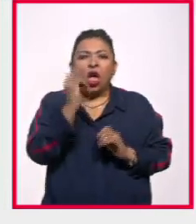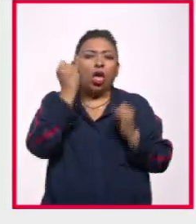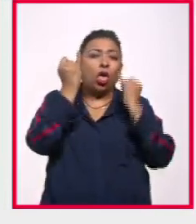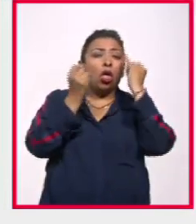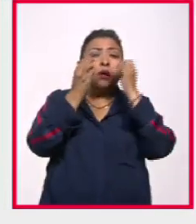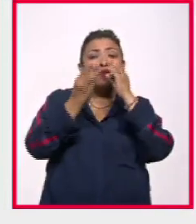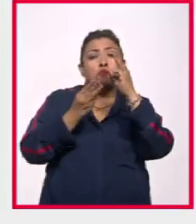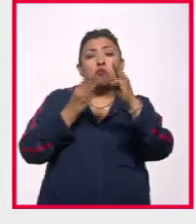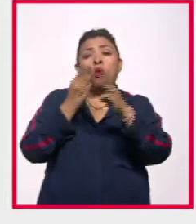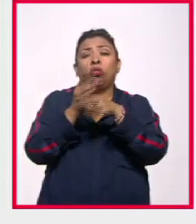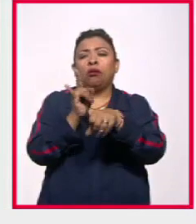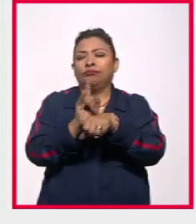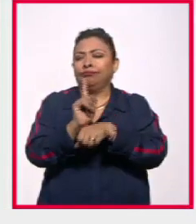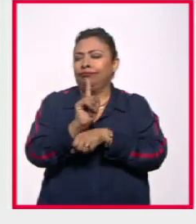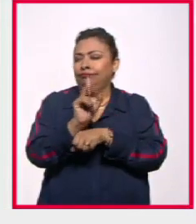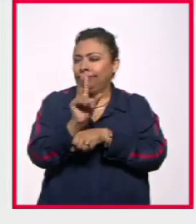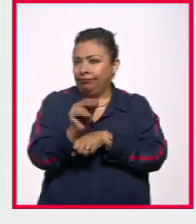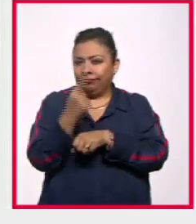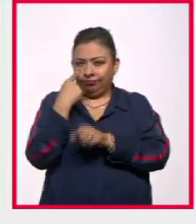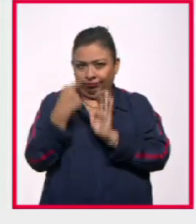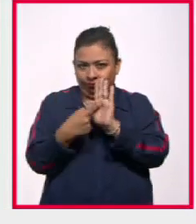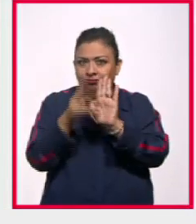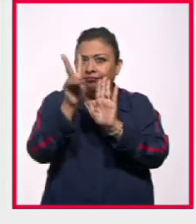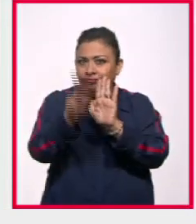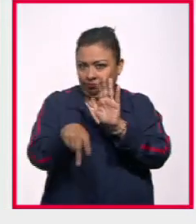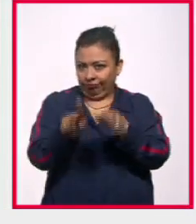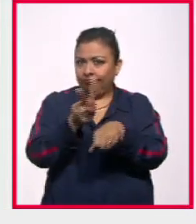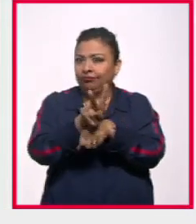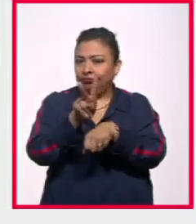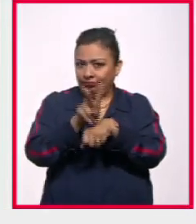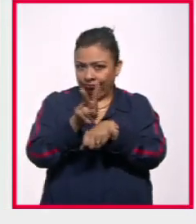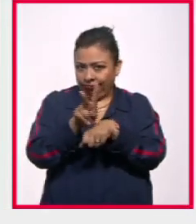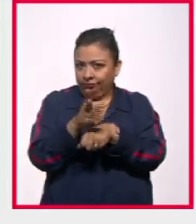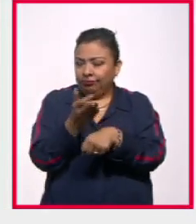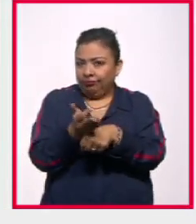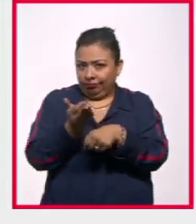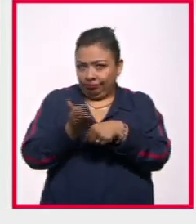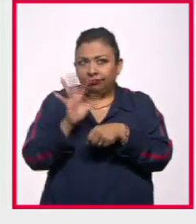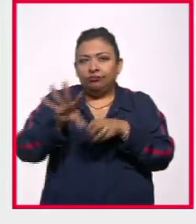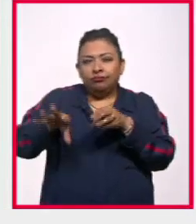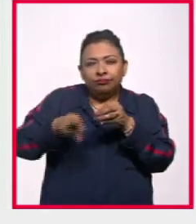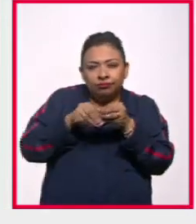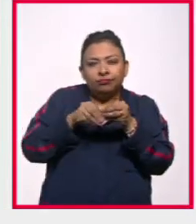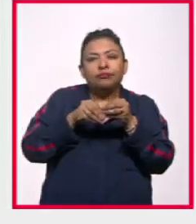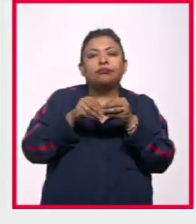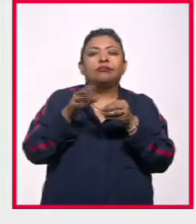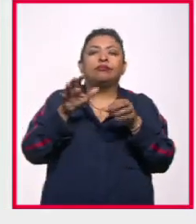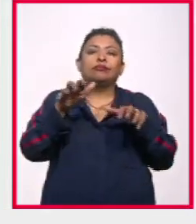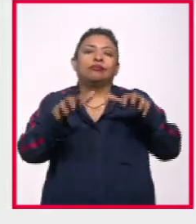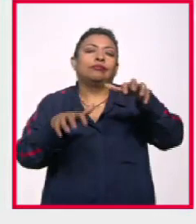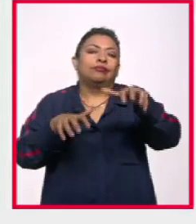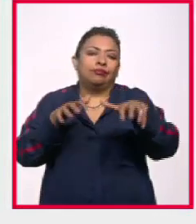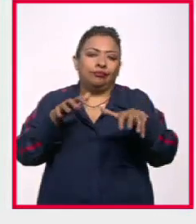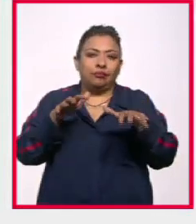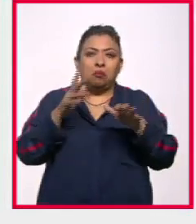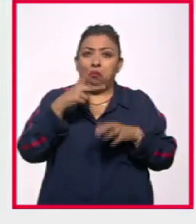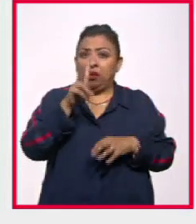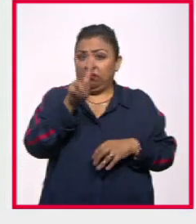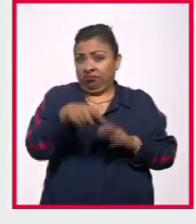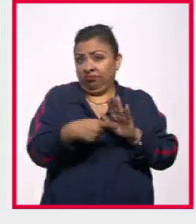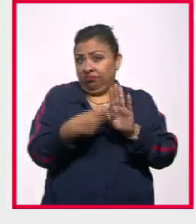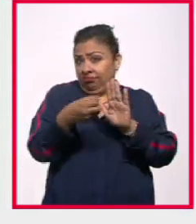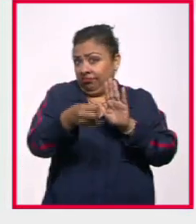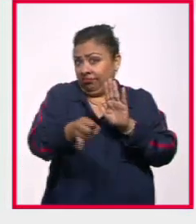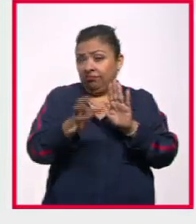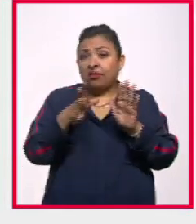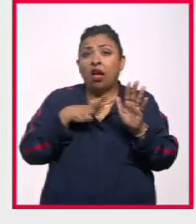mundo totalmente ficción, sino estamos mostrando una realidad en nuestro país donde, bueno, agregamos el género zombie, pero la realidad es esa.